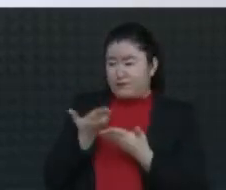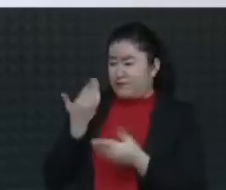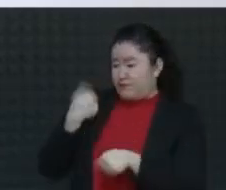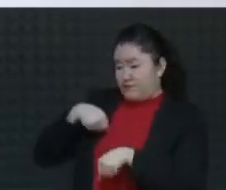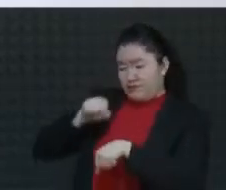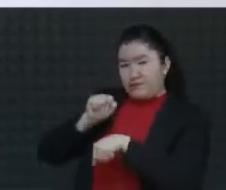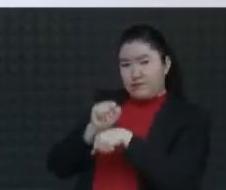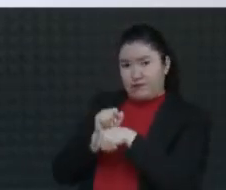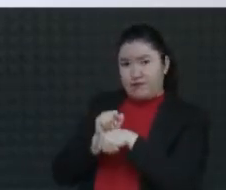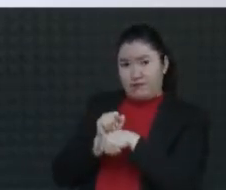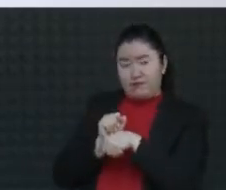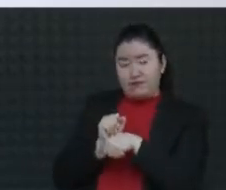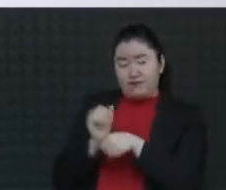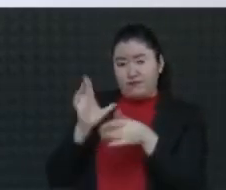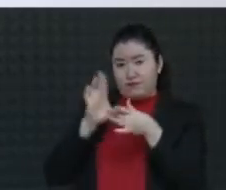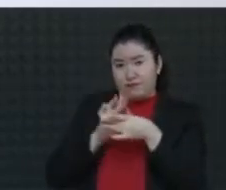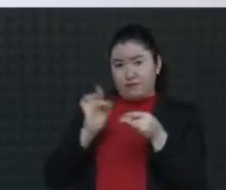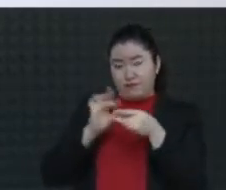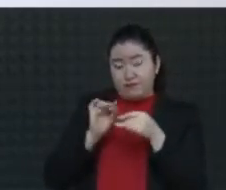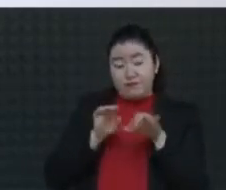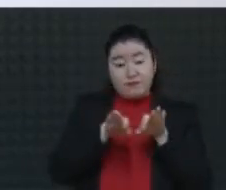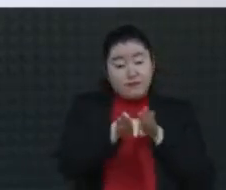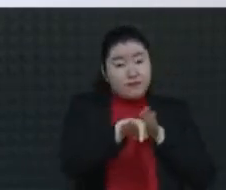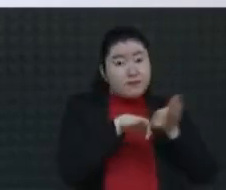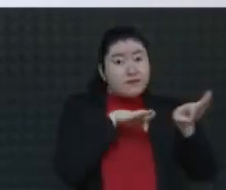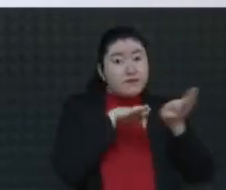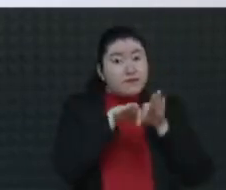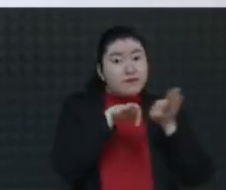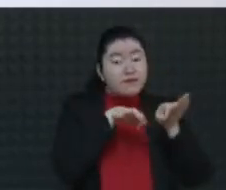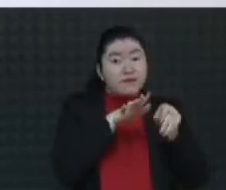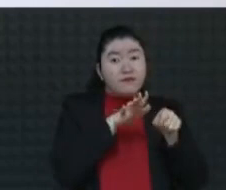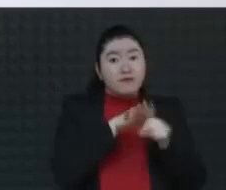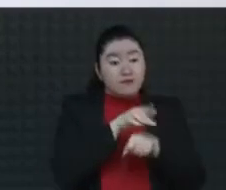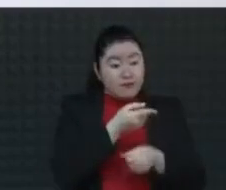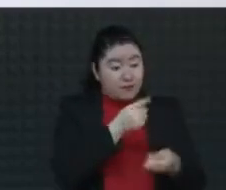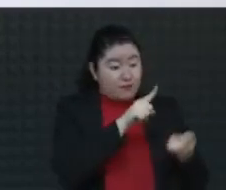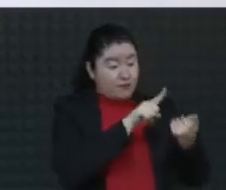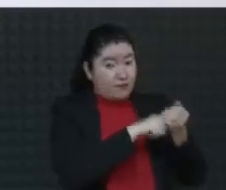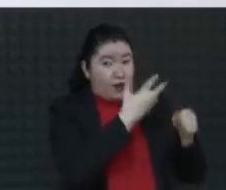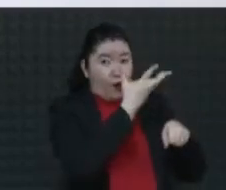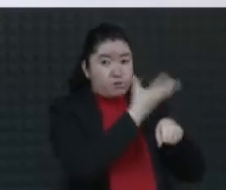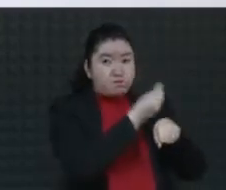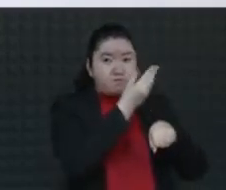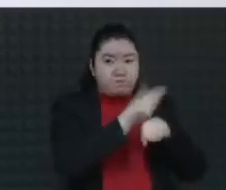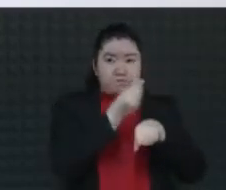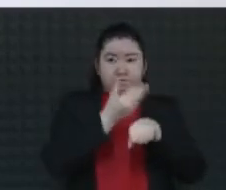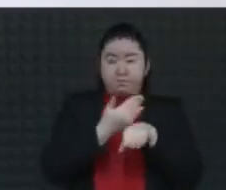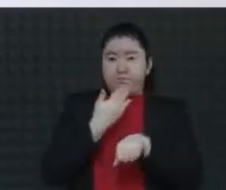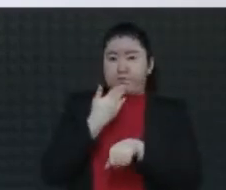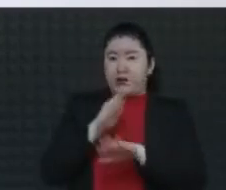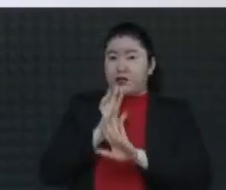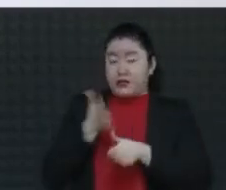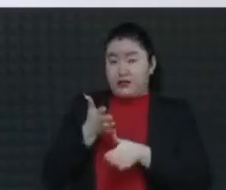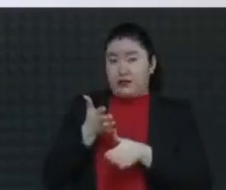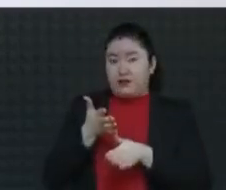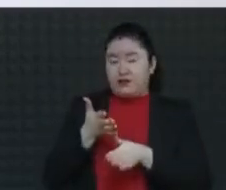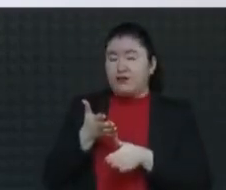semana pasada, ha iniciado los trabajos de refuerzo y rehabilitación a partir